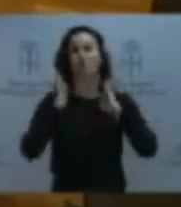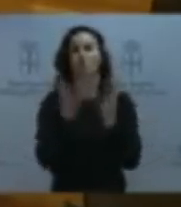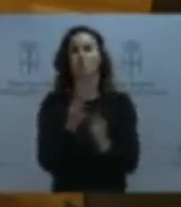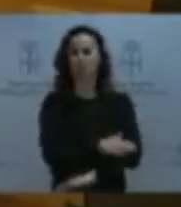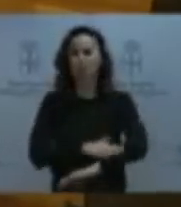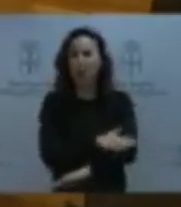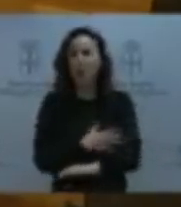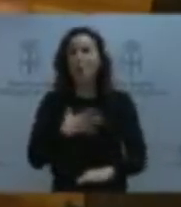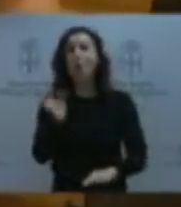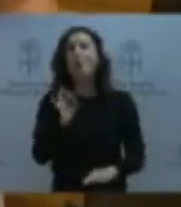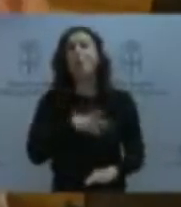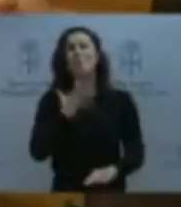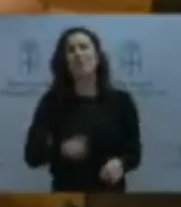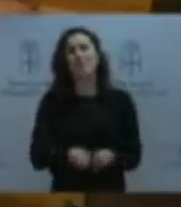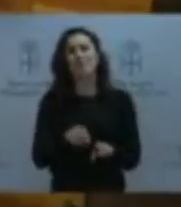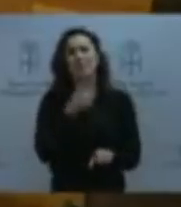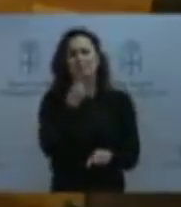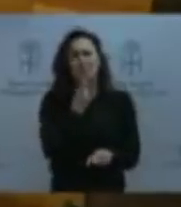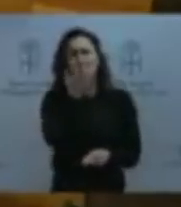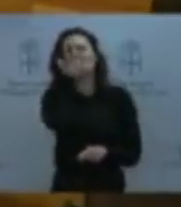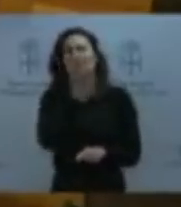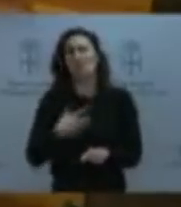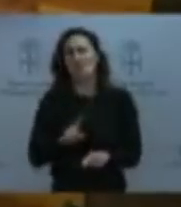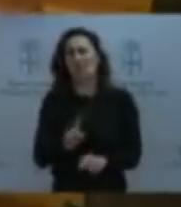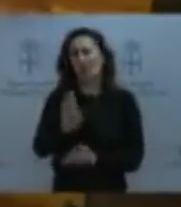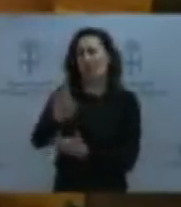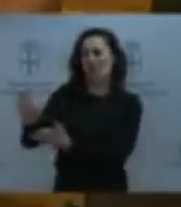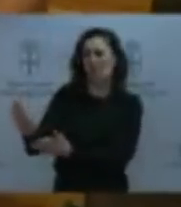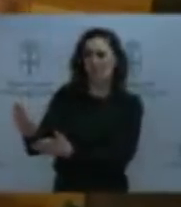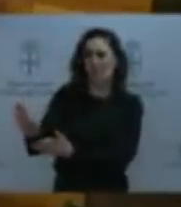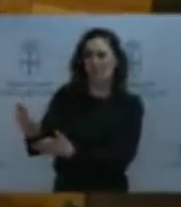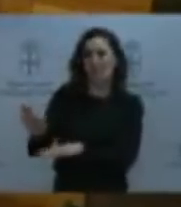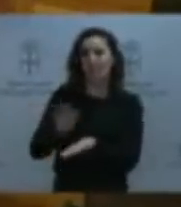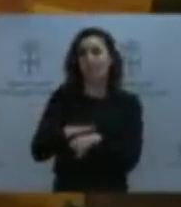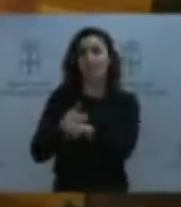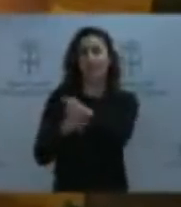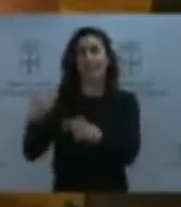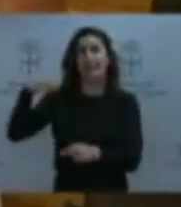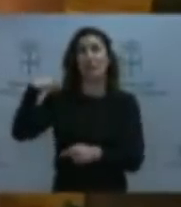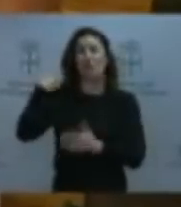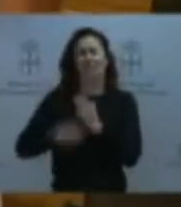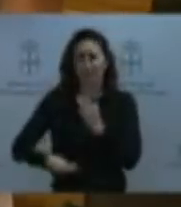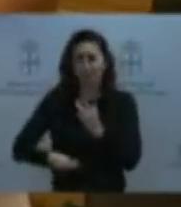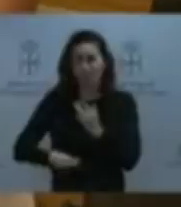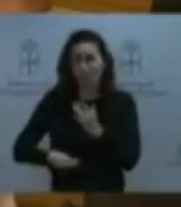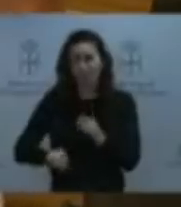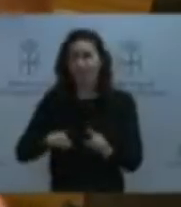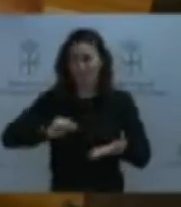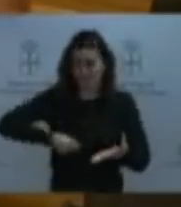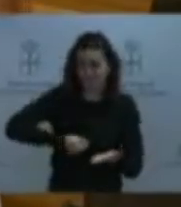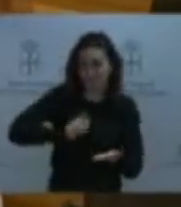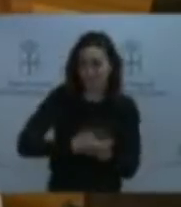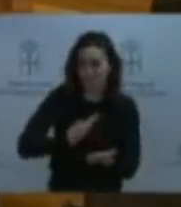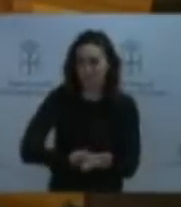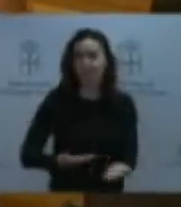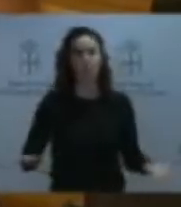al resto de los consejeros y al presidente a decir la que armó en esta OPE y que van a tener que firmar ese acuerdo en Consejo de Gobierno para crear plazas